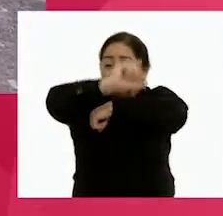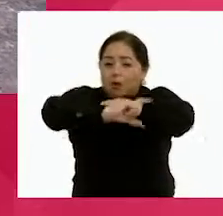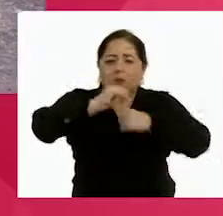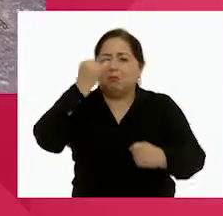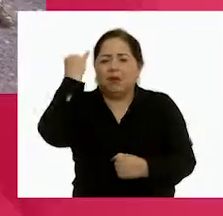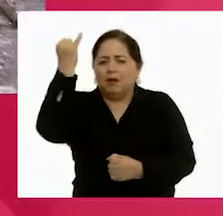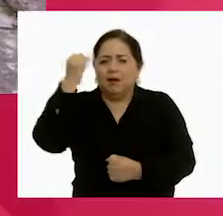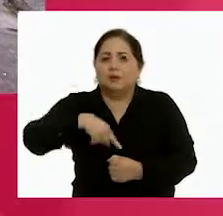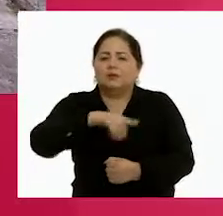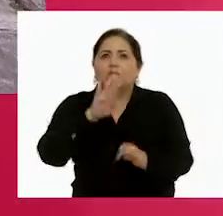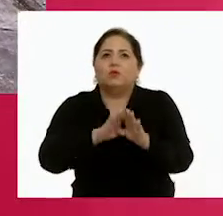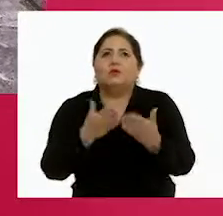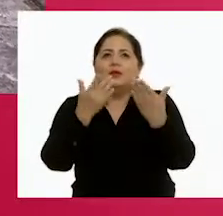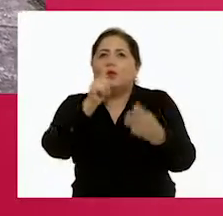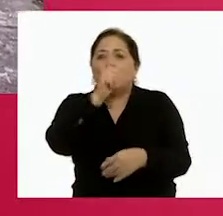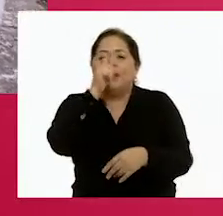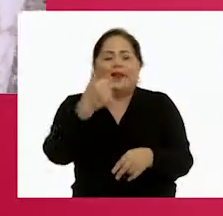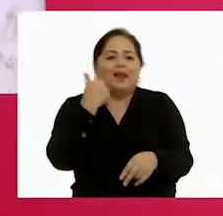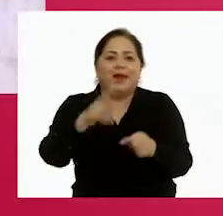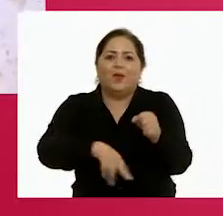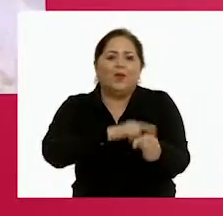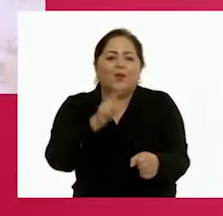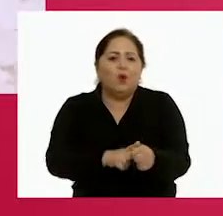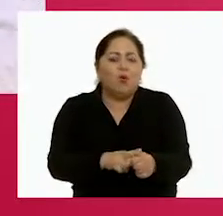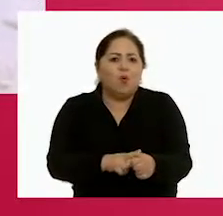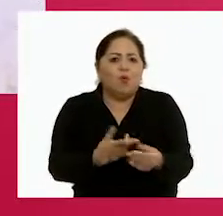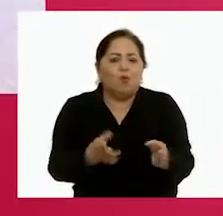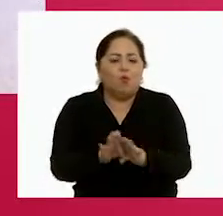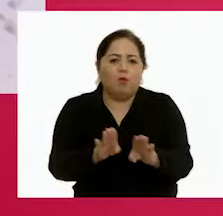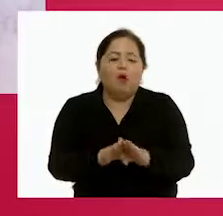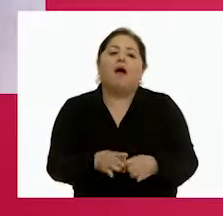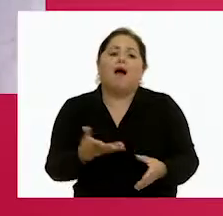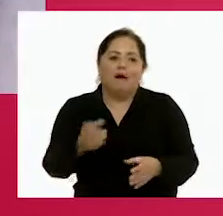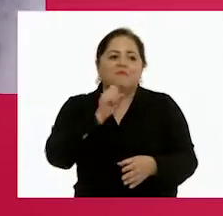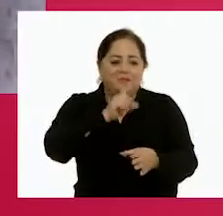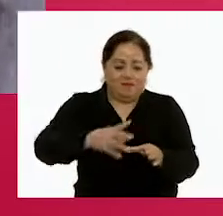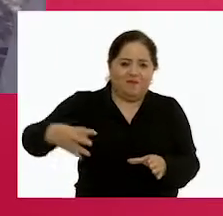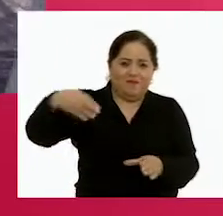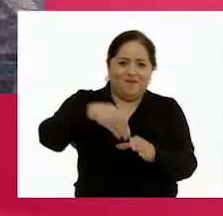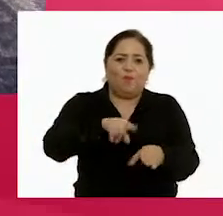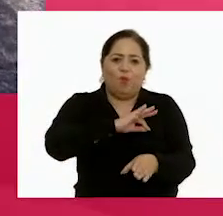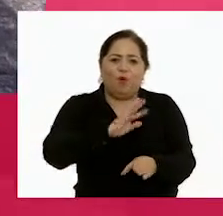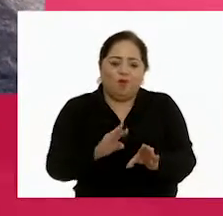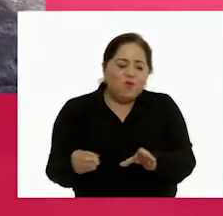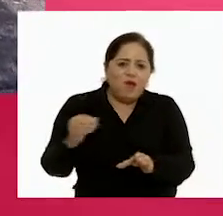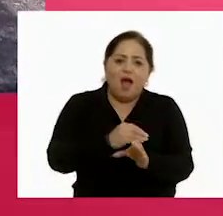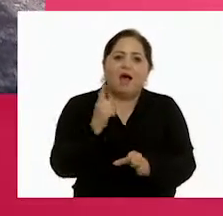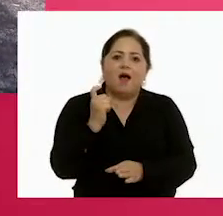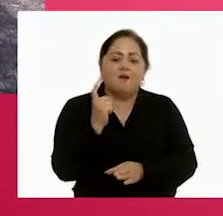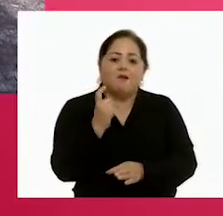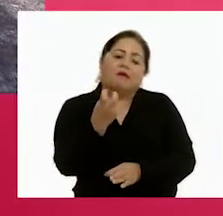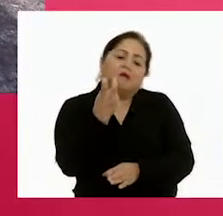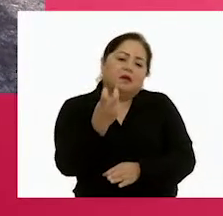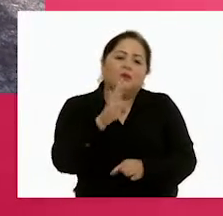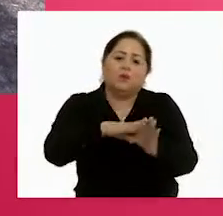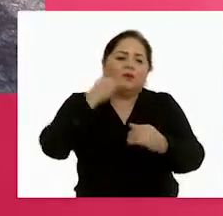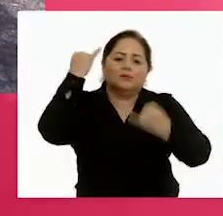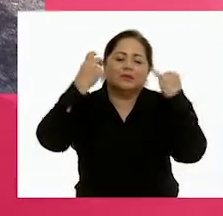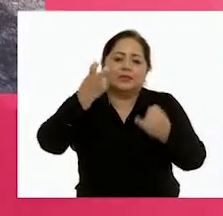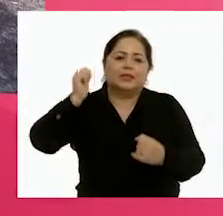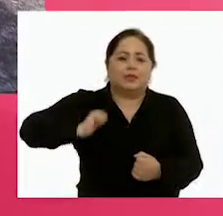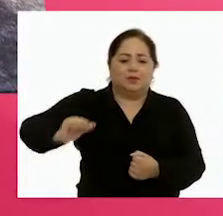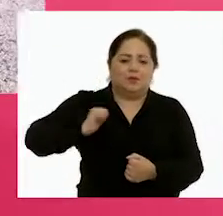que quisieran tener una luz natural y ahí es donde al tapar el impluvio uno le puede agregar agua y de esta manera se convierte en un